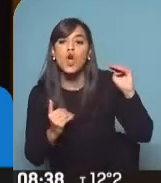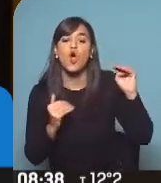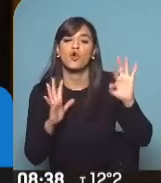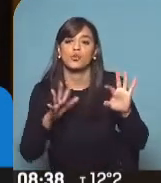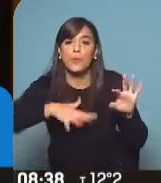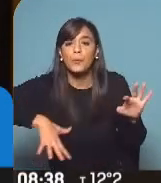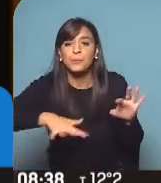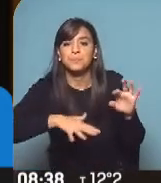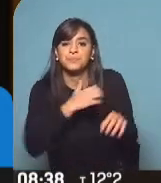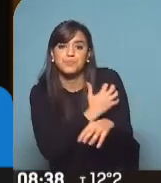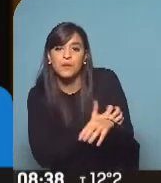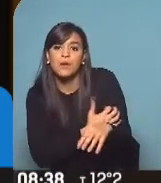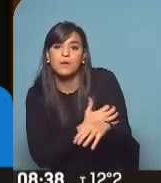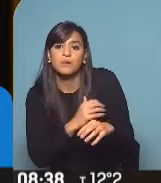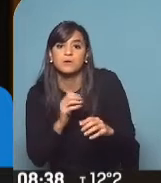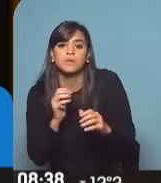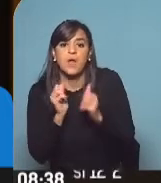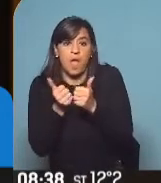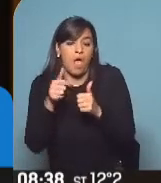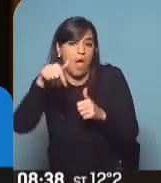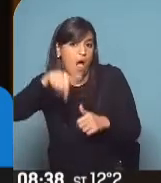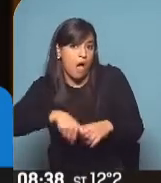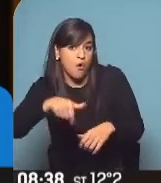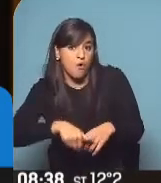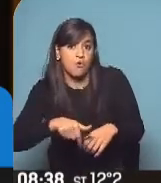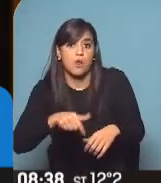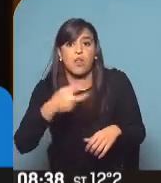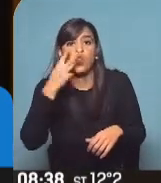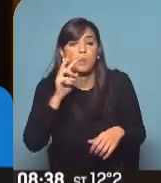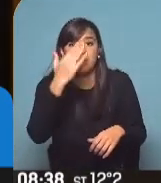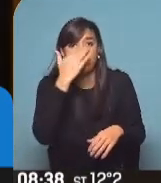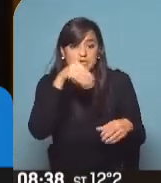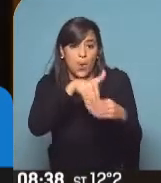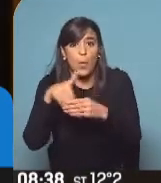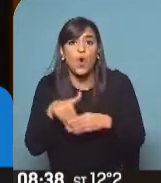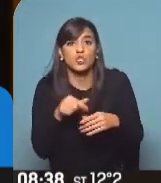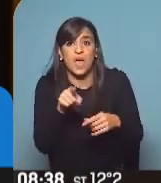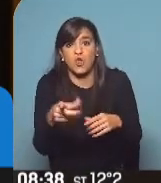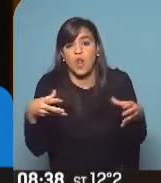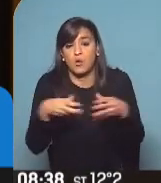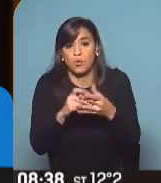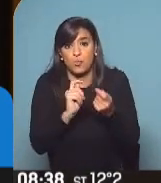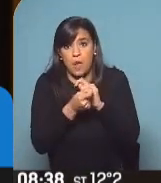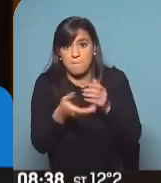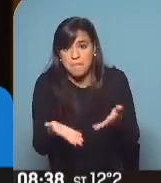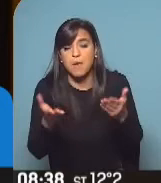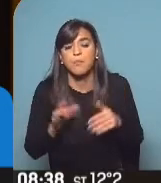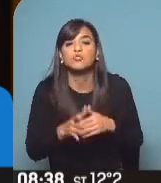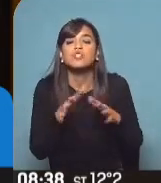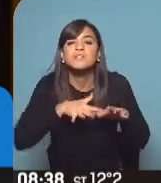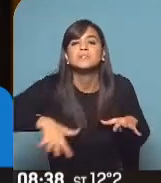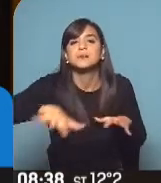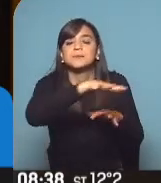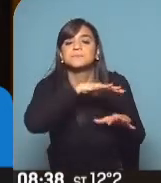de sectores bajos que acompañaron al lector gobierno en las elecciones de 2015 de modo que no hay un voto en bloque homogéneo si